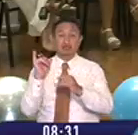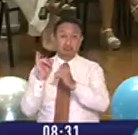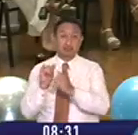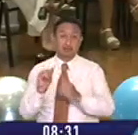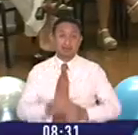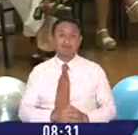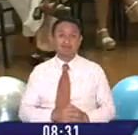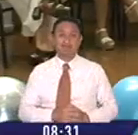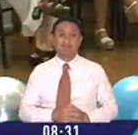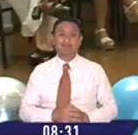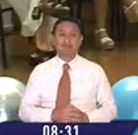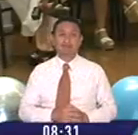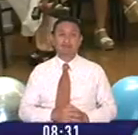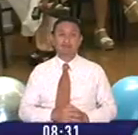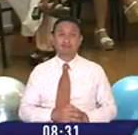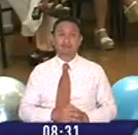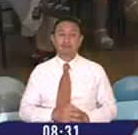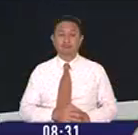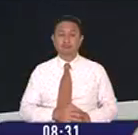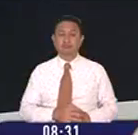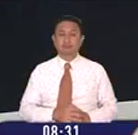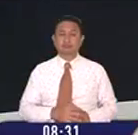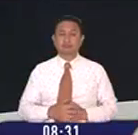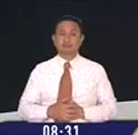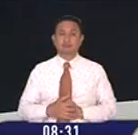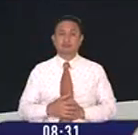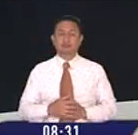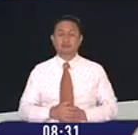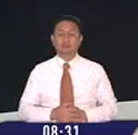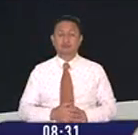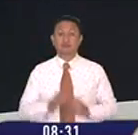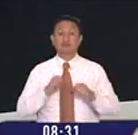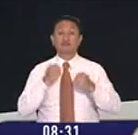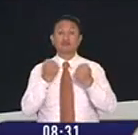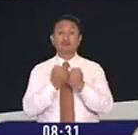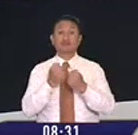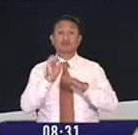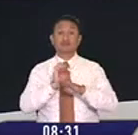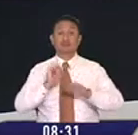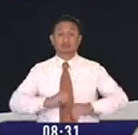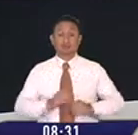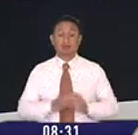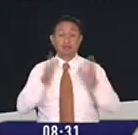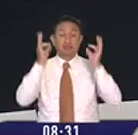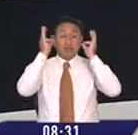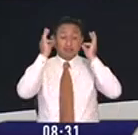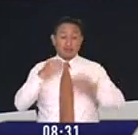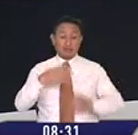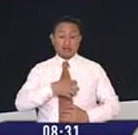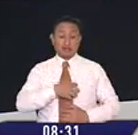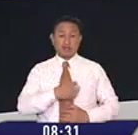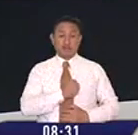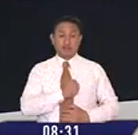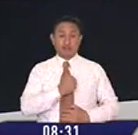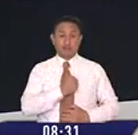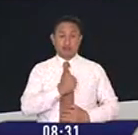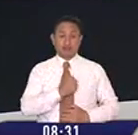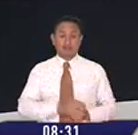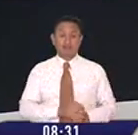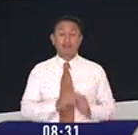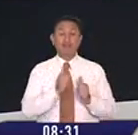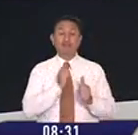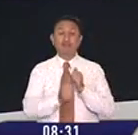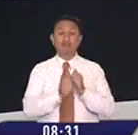En Quito informó Adriana Rojas. La Sociedad Ecuatoriana de Cardiología organiza por 7ª ocasión el evento